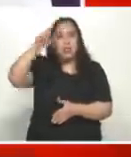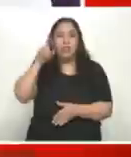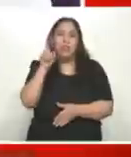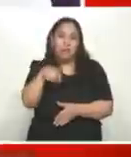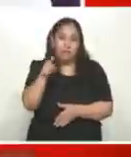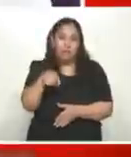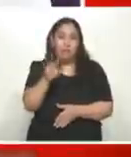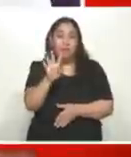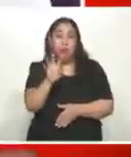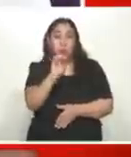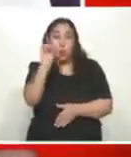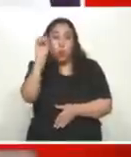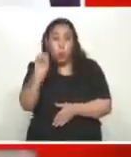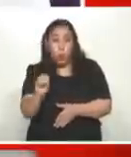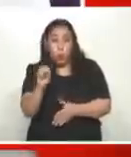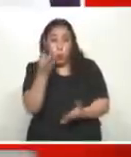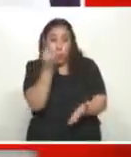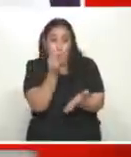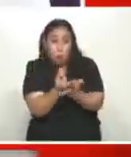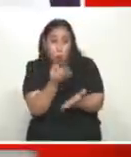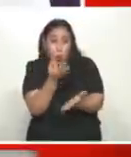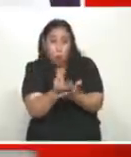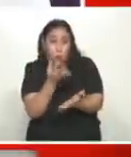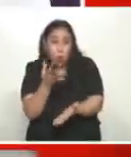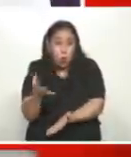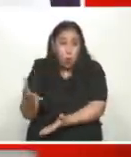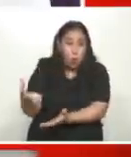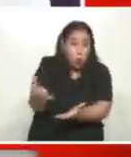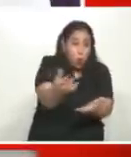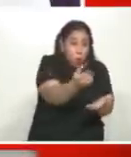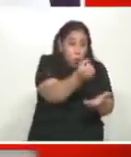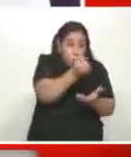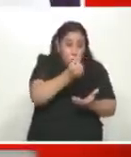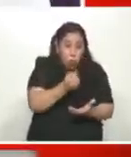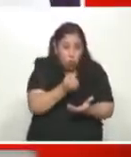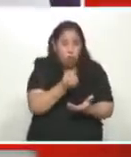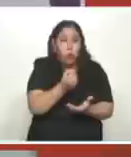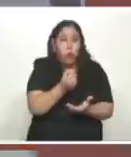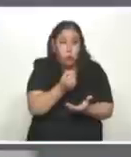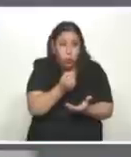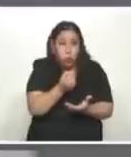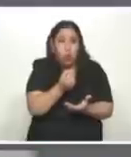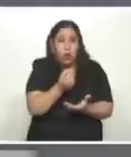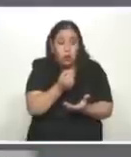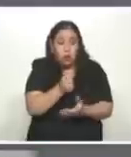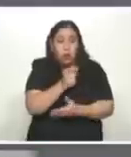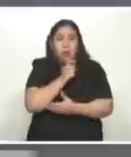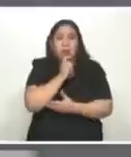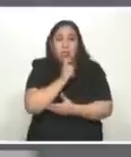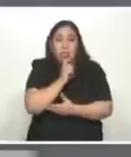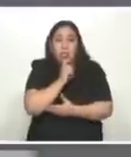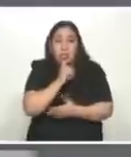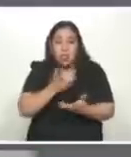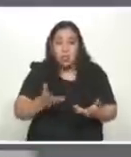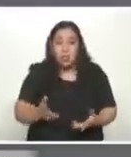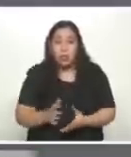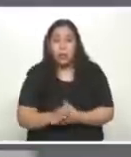40% del tamaño de los ingresos en créditos para sostener las planillas. Óigame, las